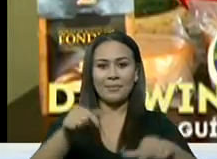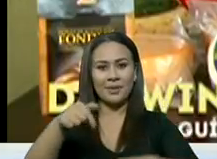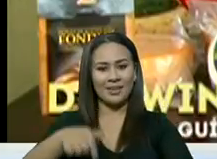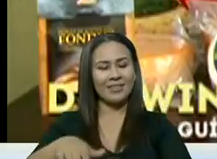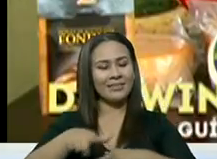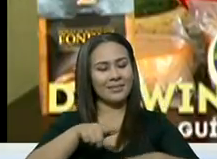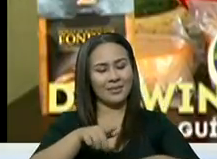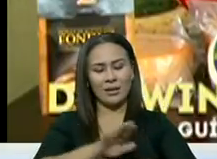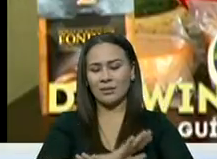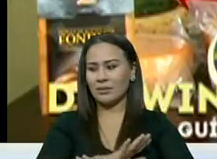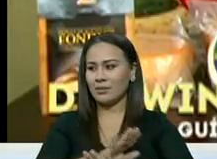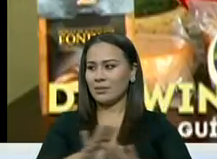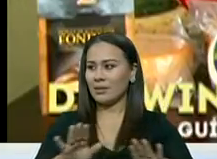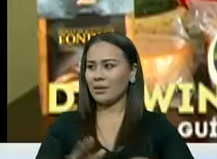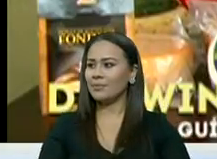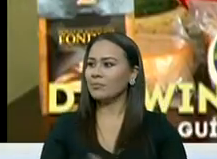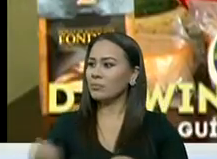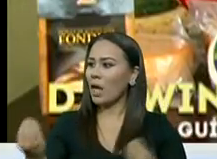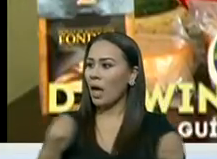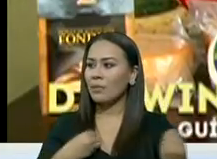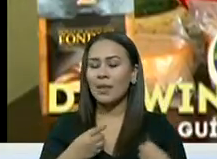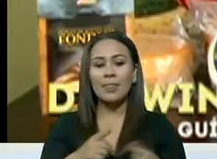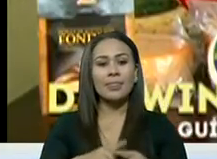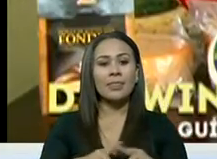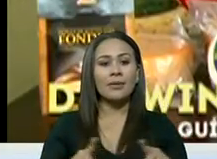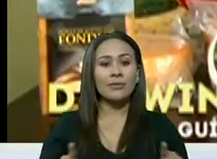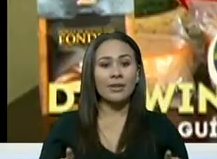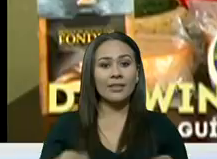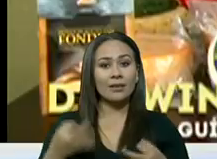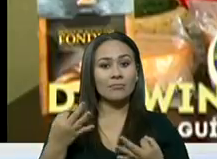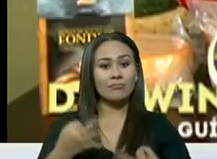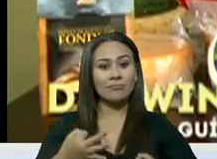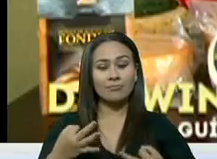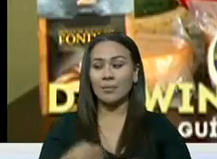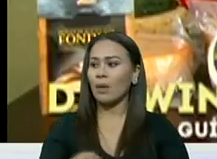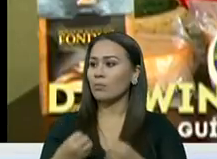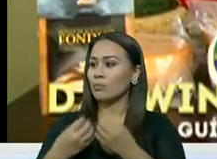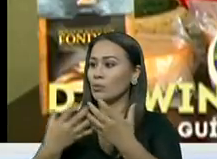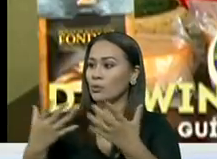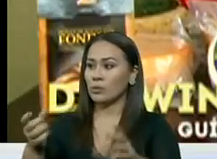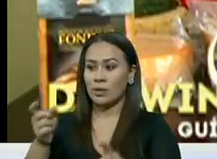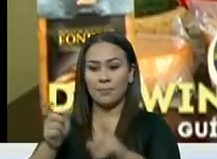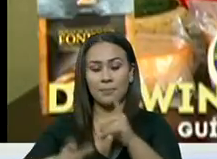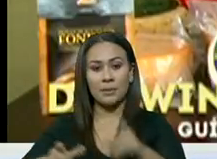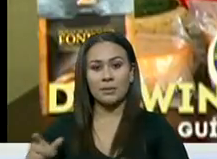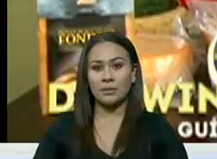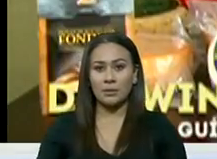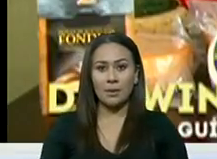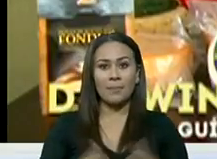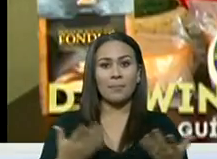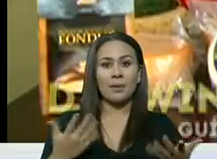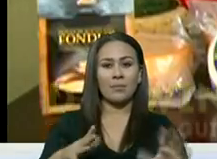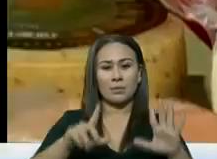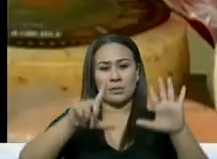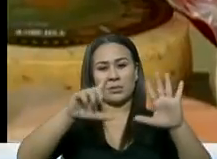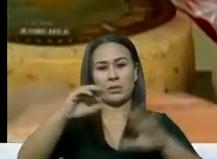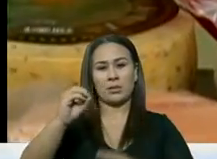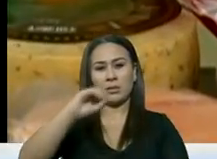productos y se ha diferenciado por la calidad, ¿no? Entonces, la mayoría, digamos, del 70% de la